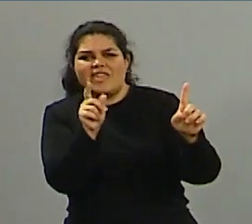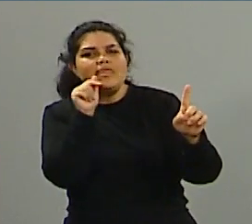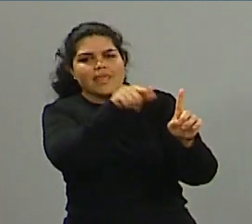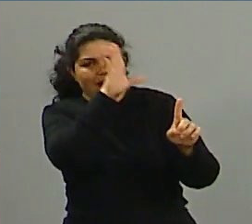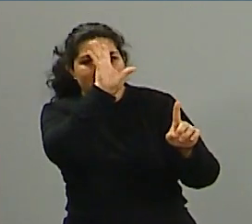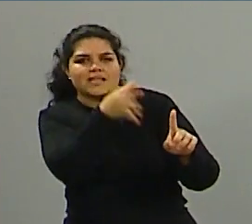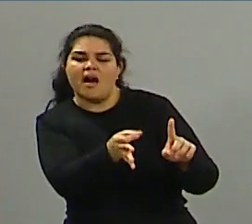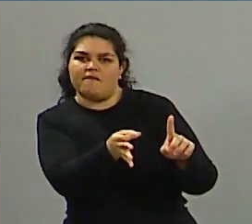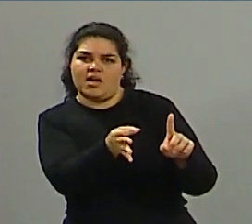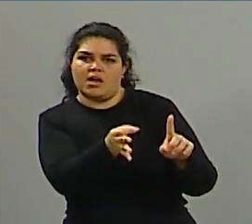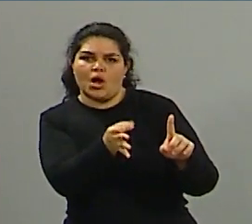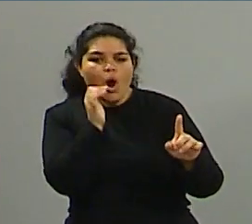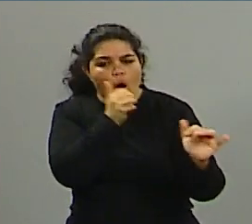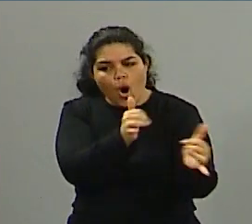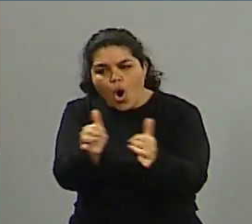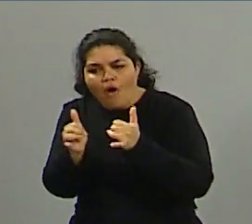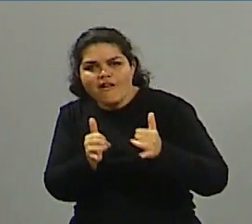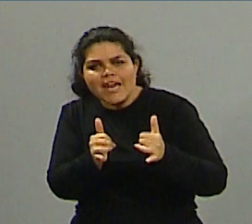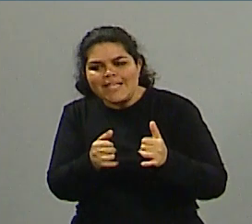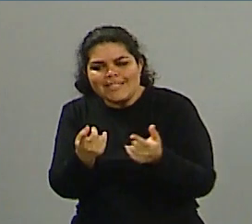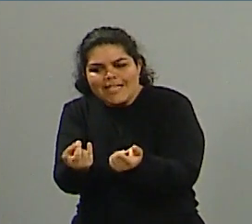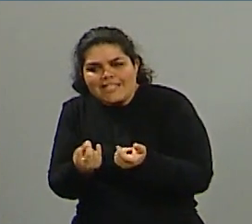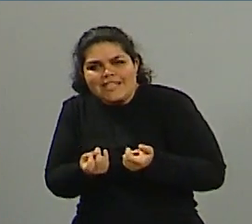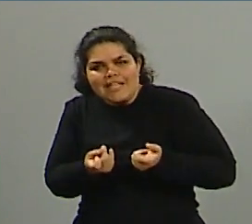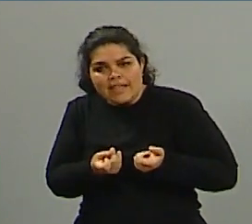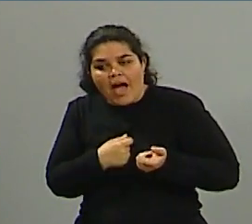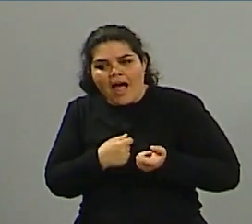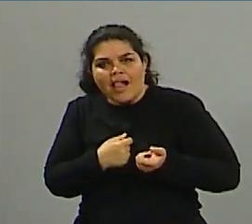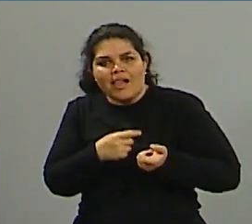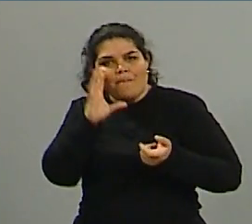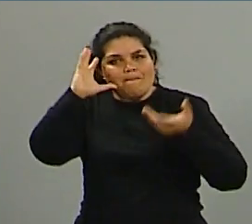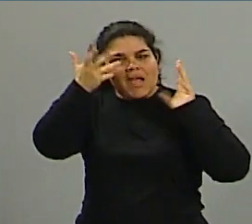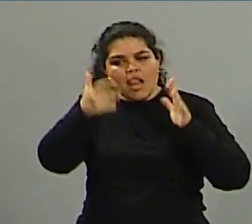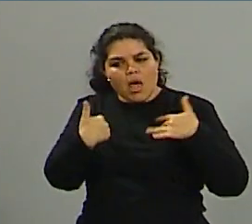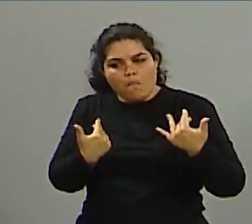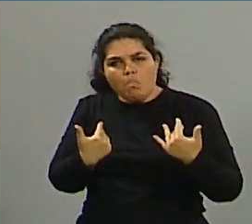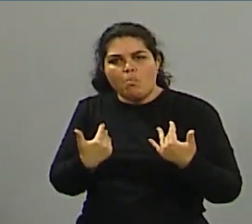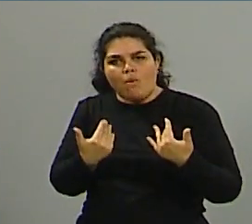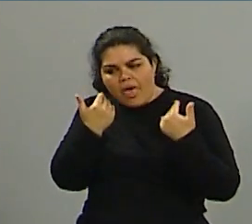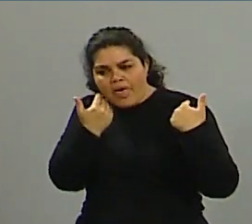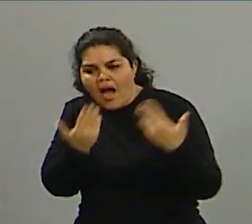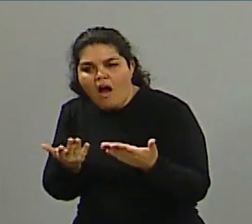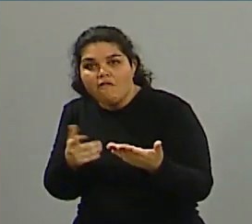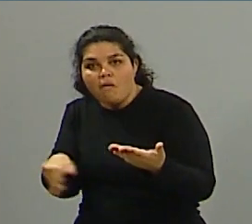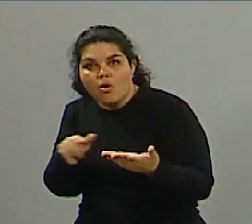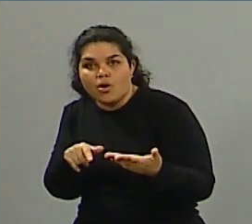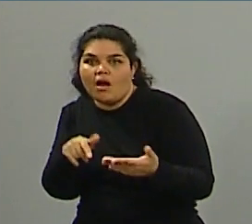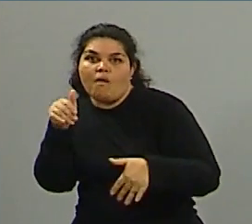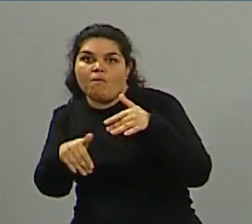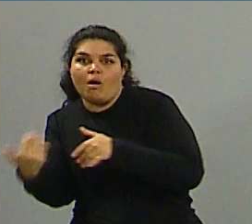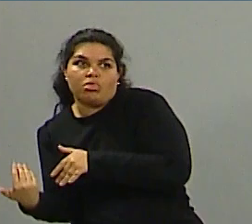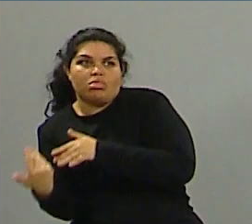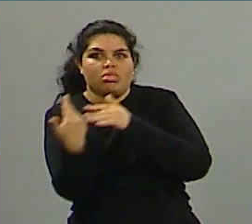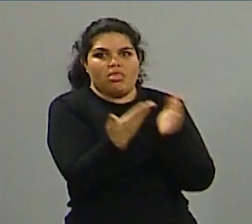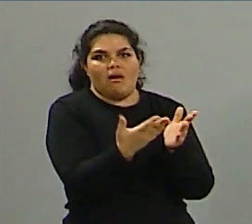parte de entenderlos o de llegar en el mismo canal de comunicación que ellos, o sea, concluyeron muchas cosas. Algo